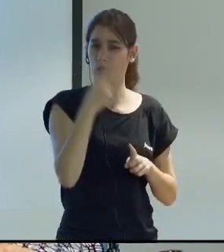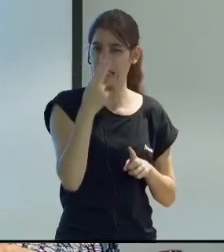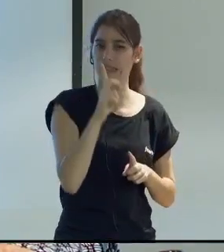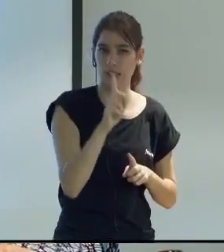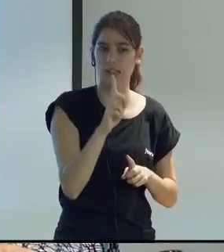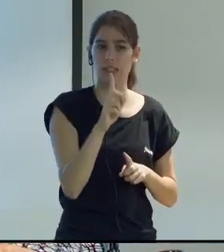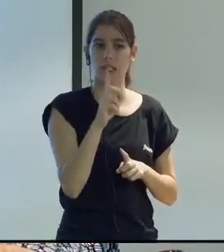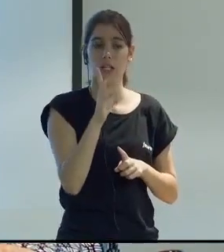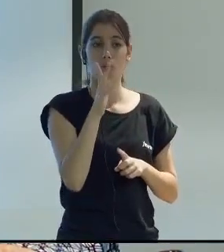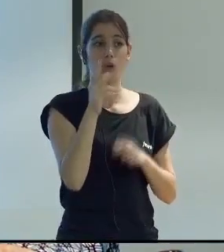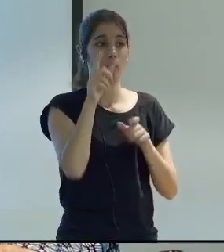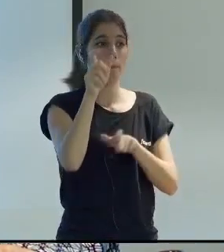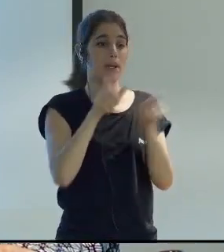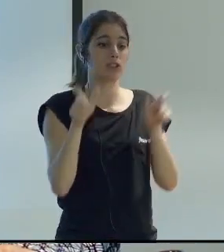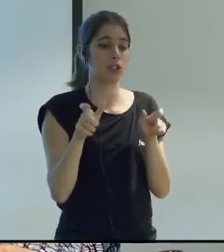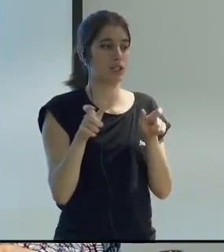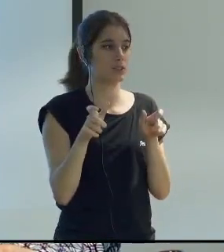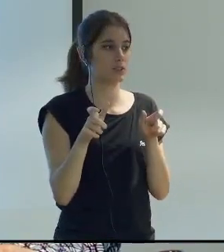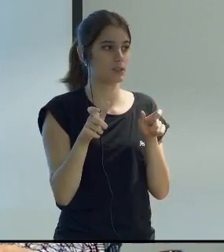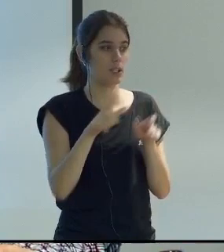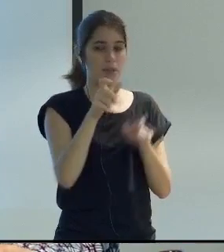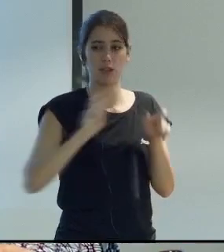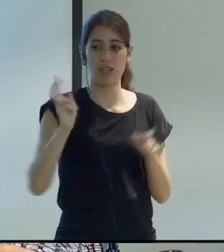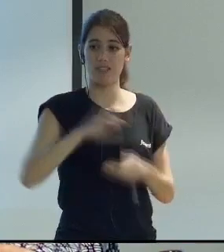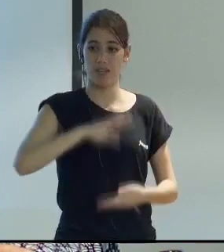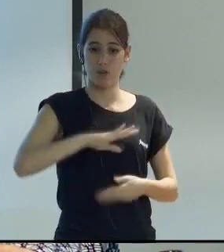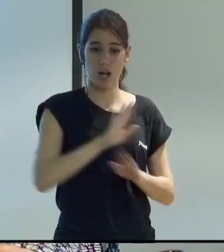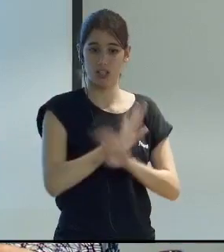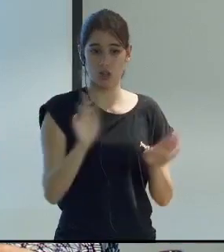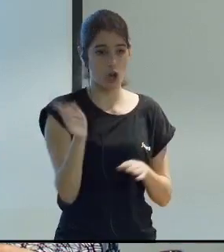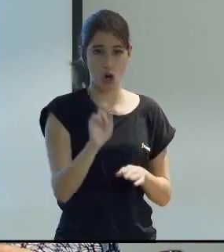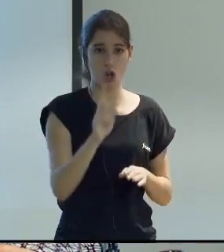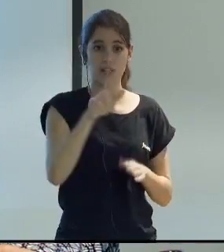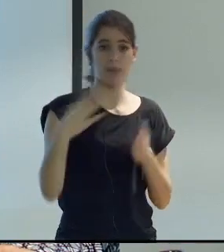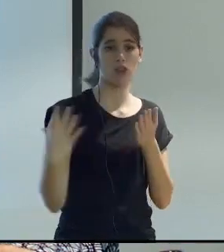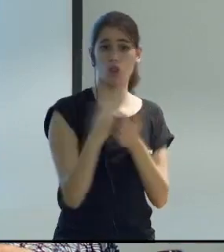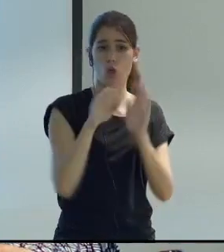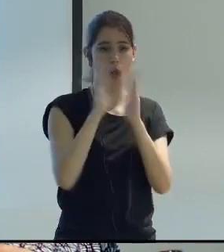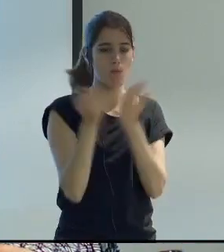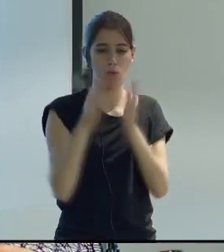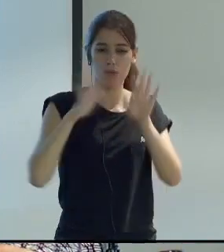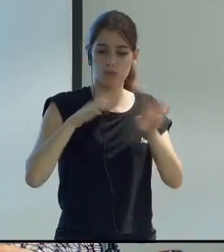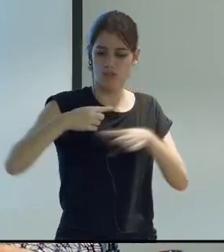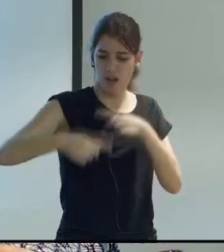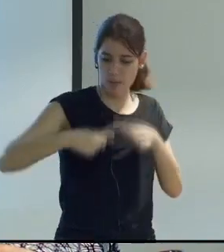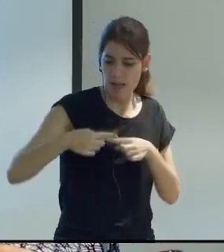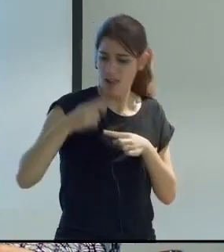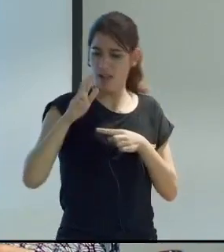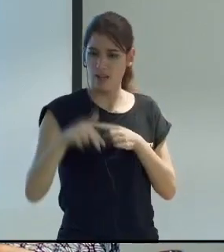trata solamente de personas de diversidad funcional, es que es todo el mundo. Hay